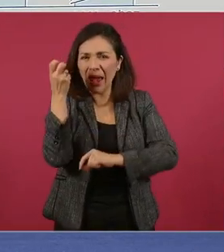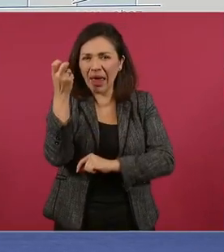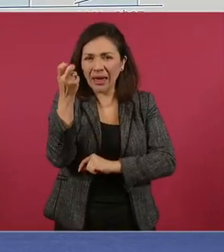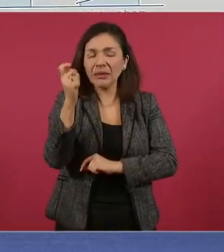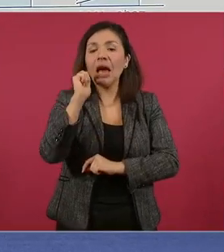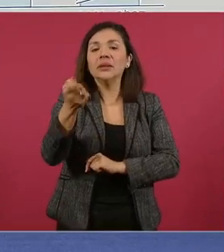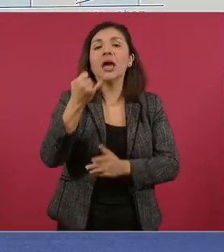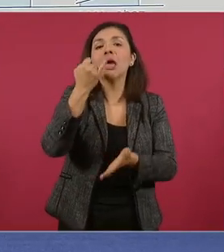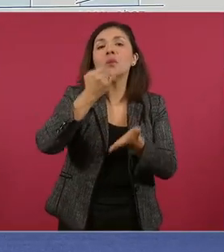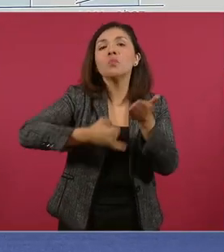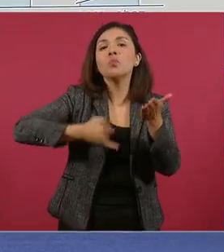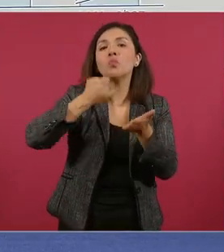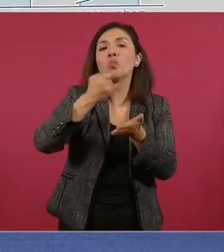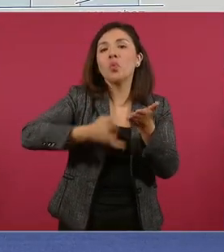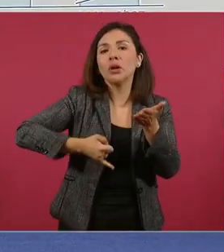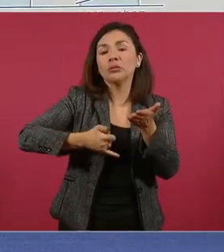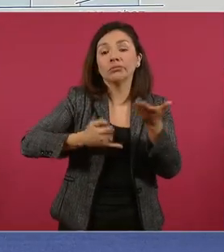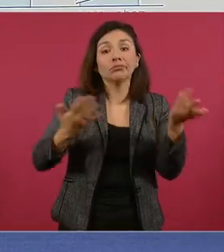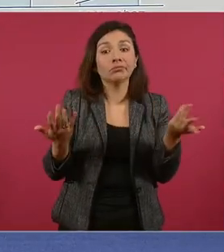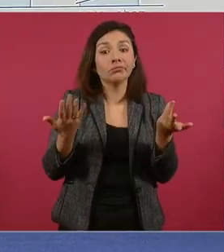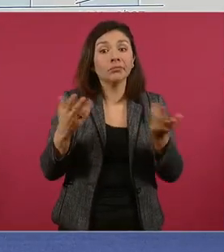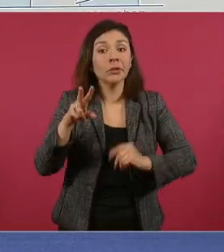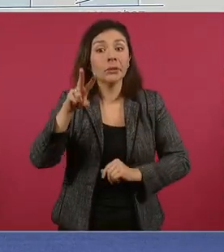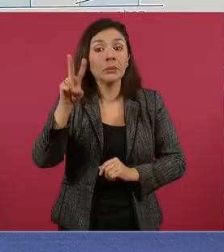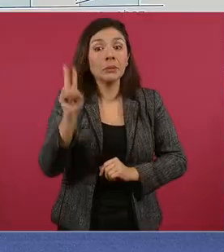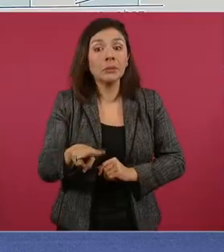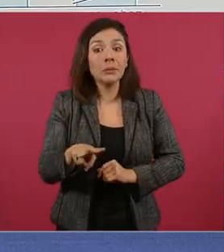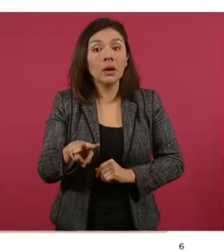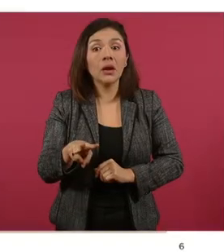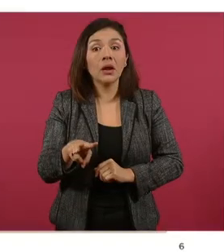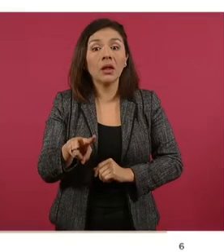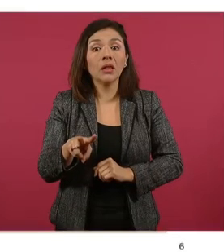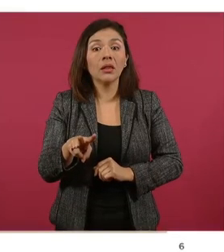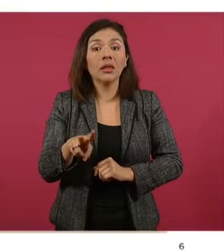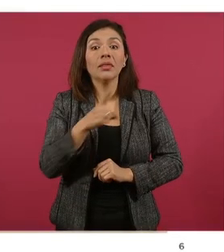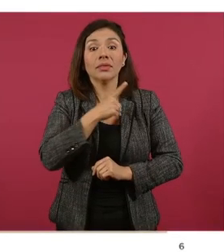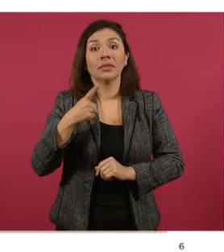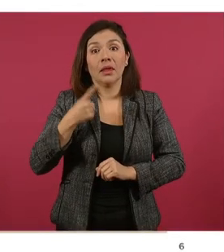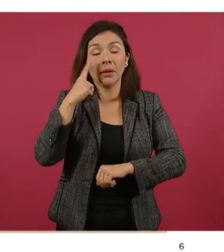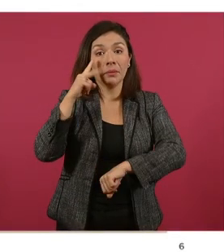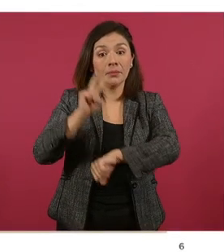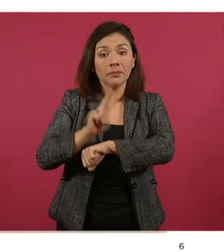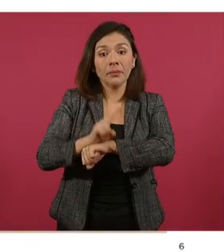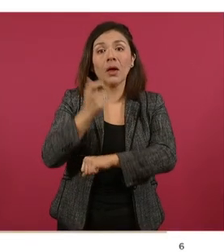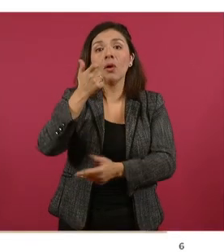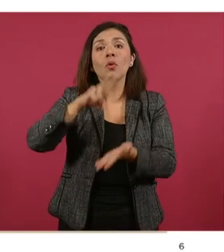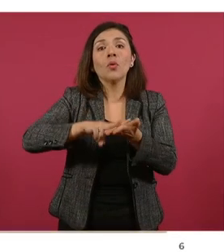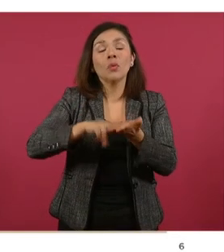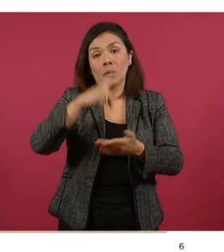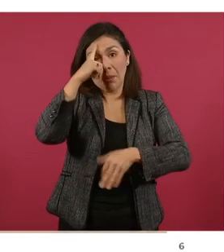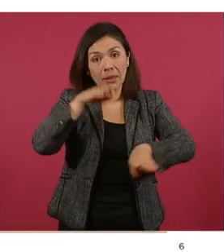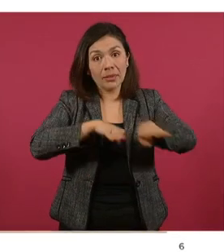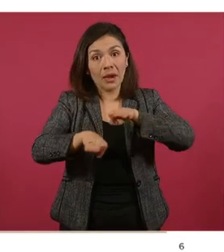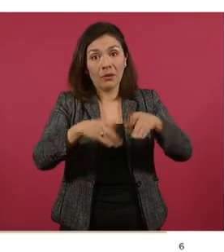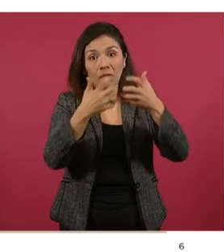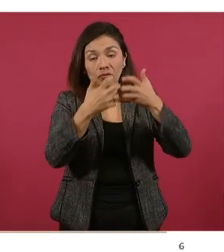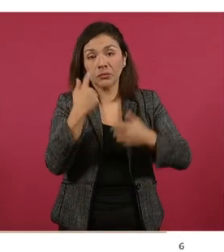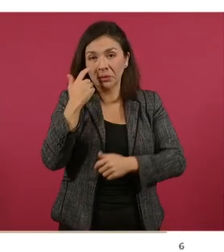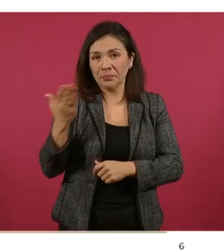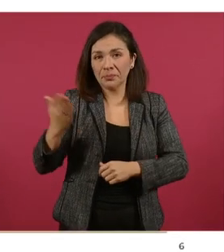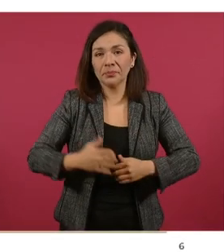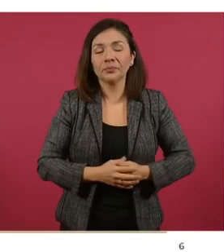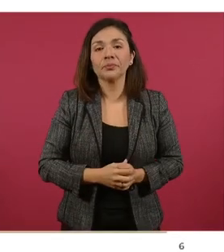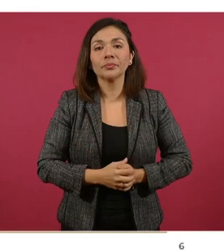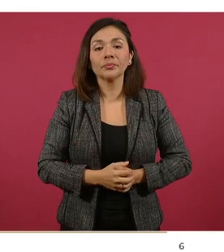son impuestos. Realmente lo que hay que tomar en cuenta son los costos operativos y administrativos, y